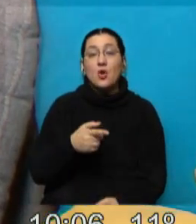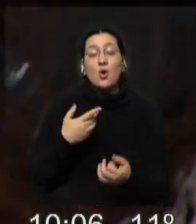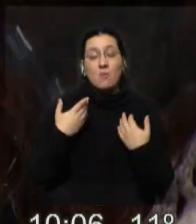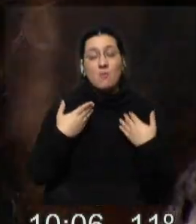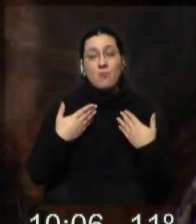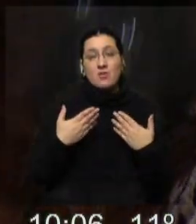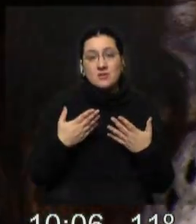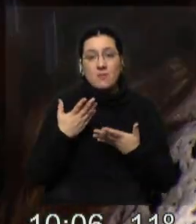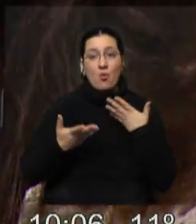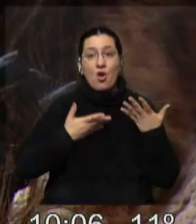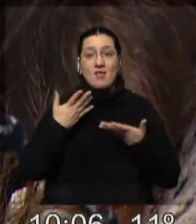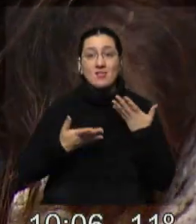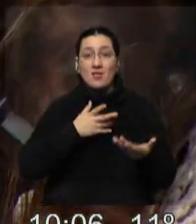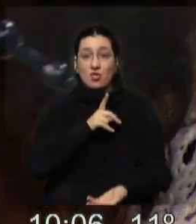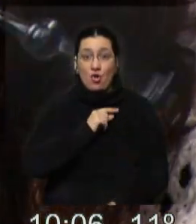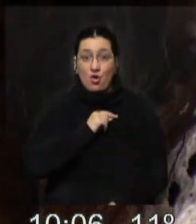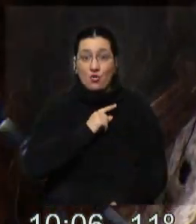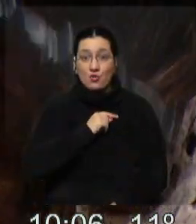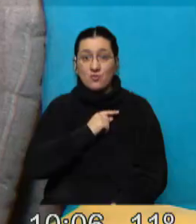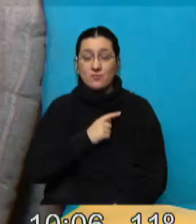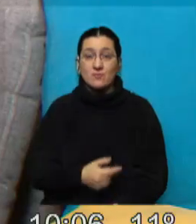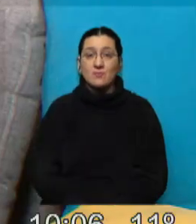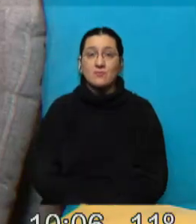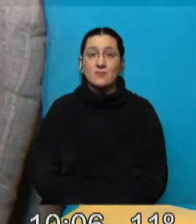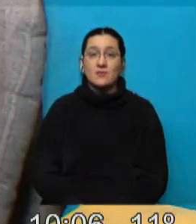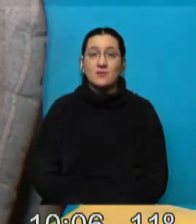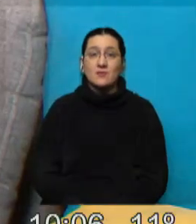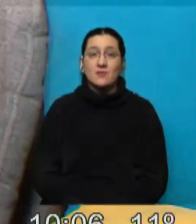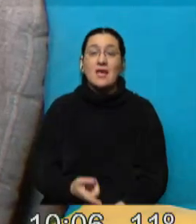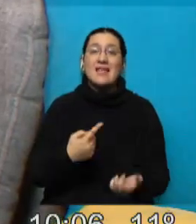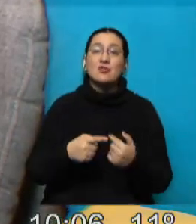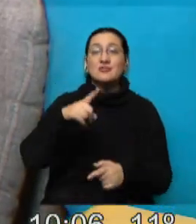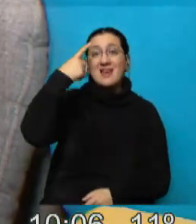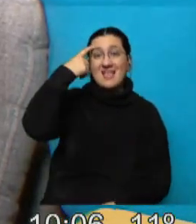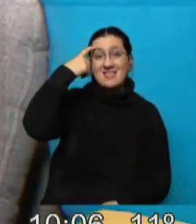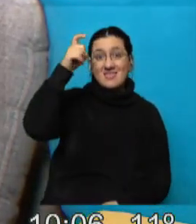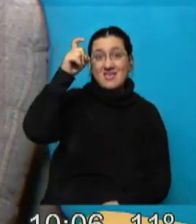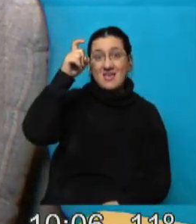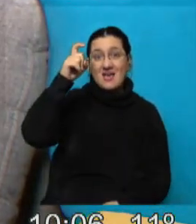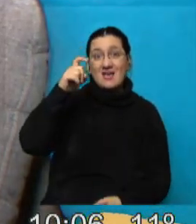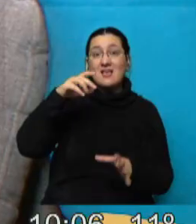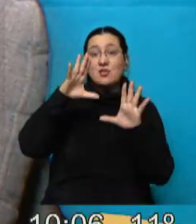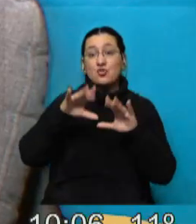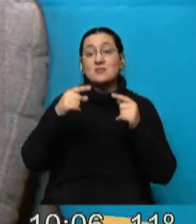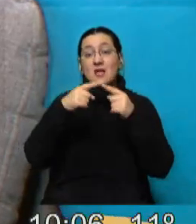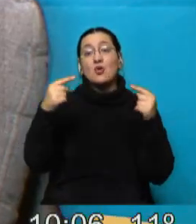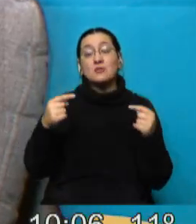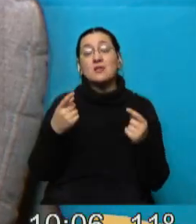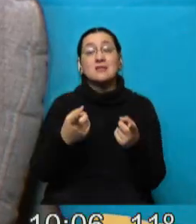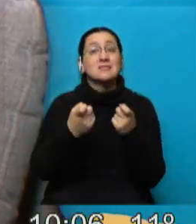generar molestia y dolor. Sí, claro. ¿No? Entonces, la idea es que todas estas cosas tienen